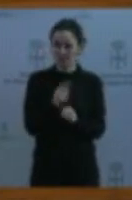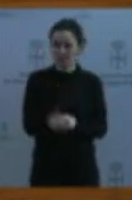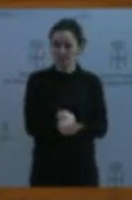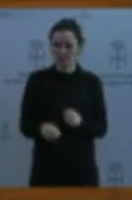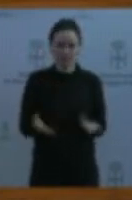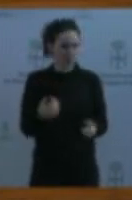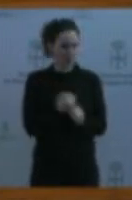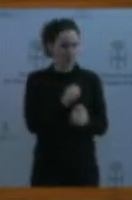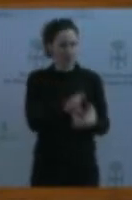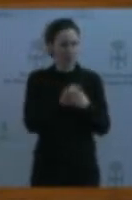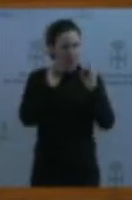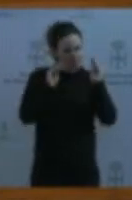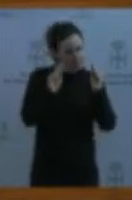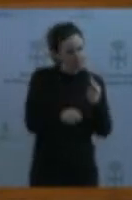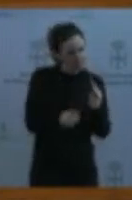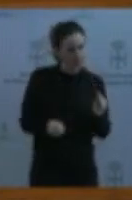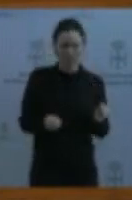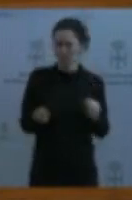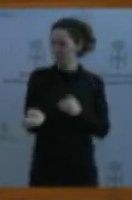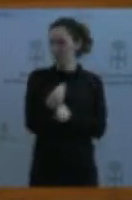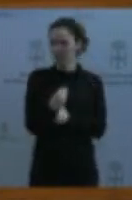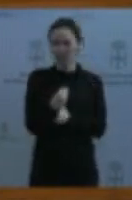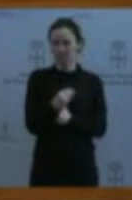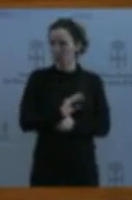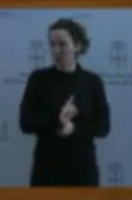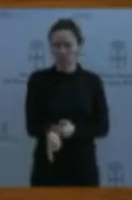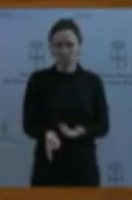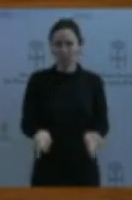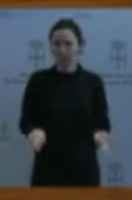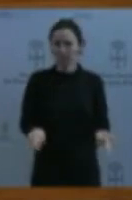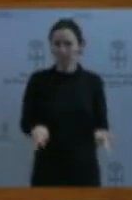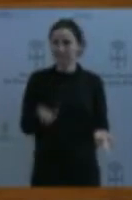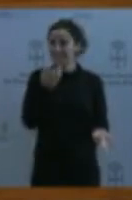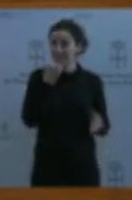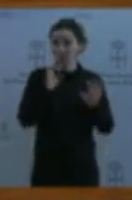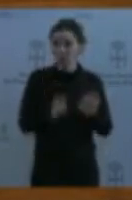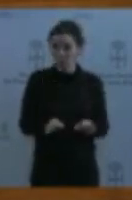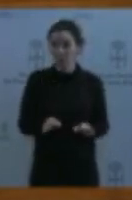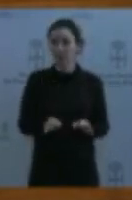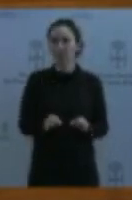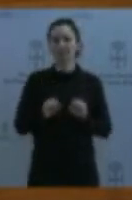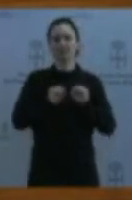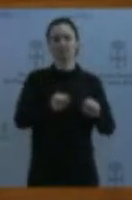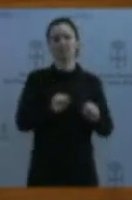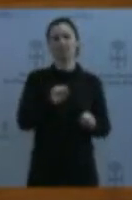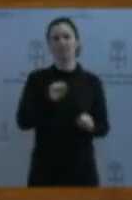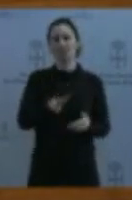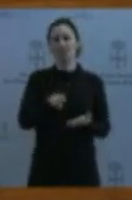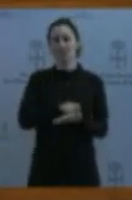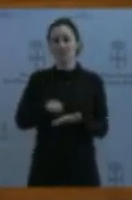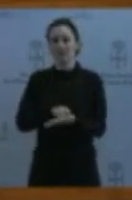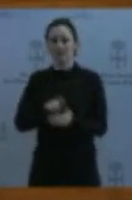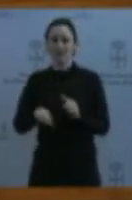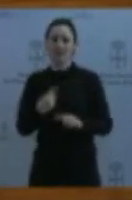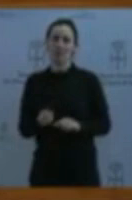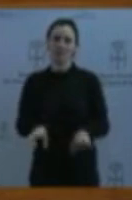la formación recibida. Si lo que habías aceptado, lo que habías rechazado a los 12 meses, lo aceptabas a los 24 simplemente porque